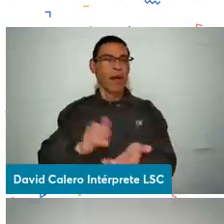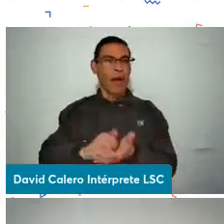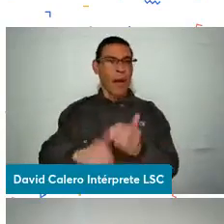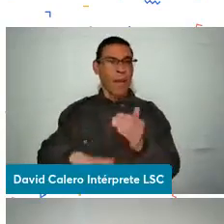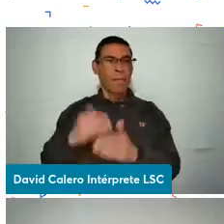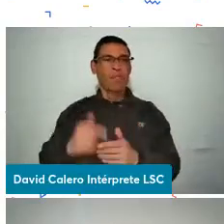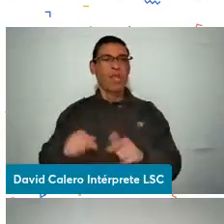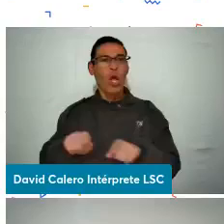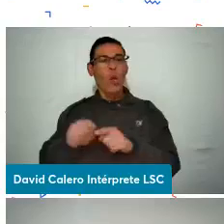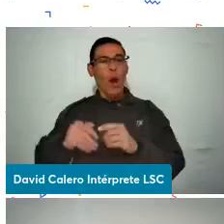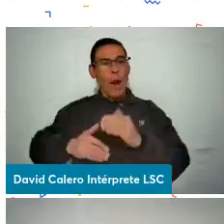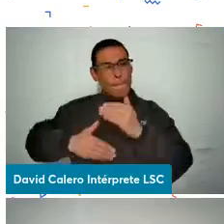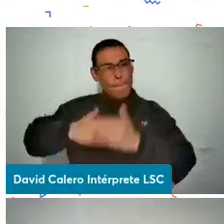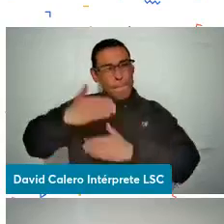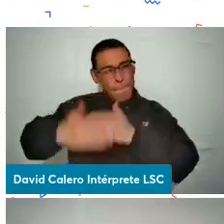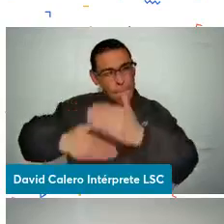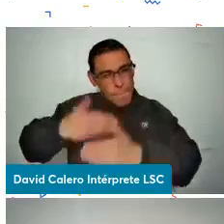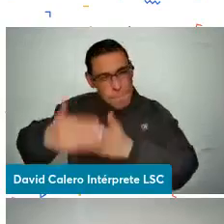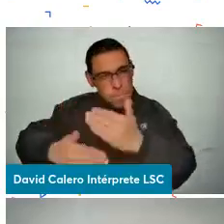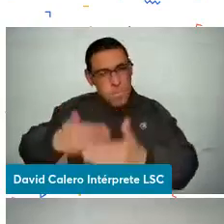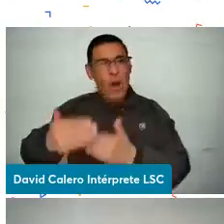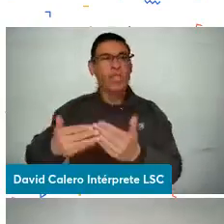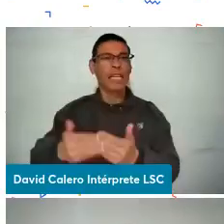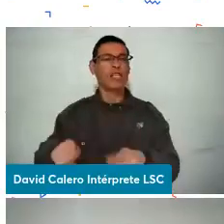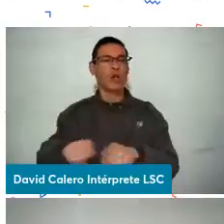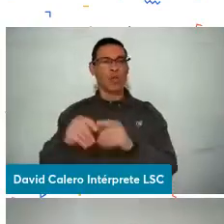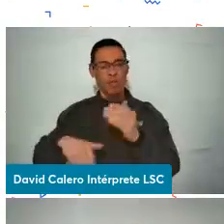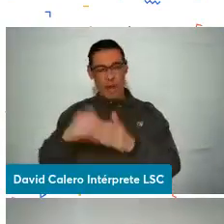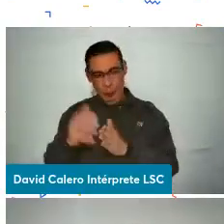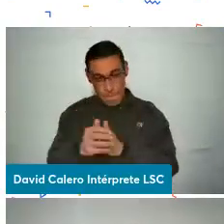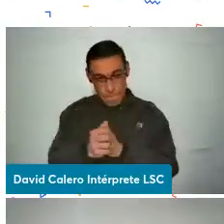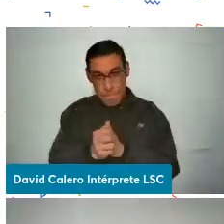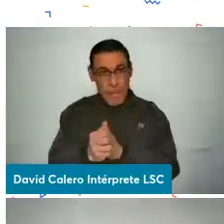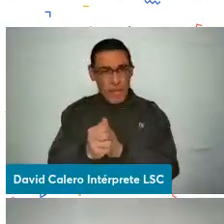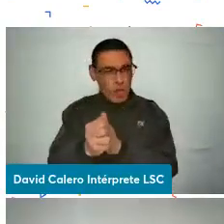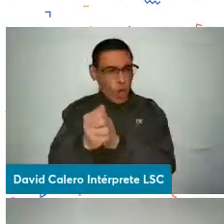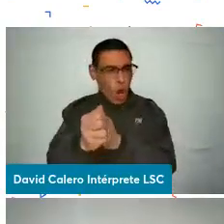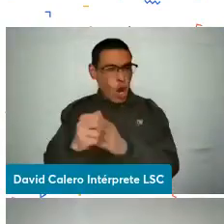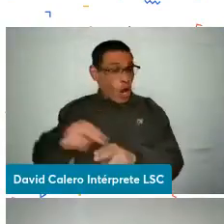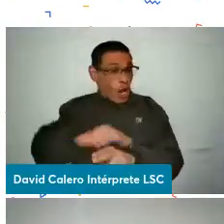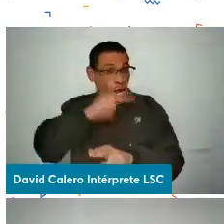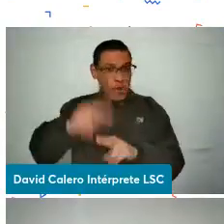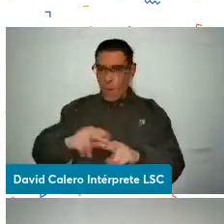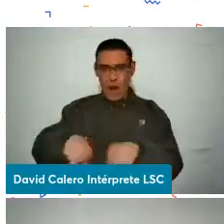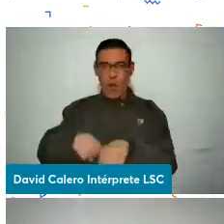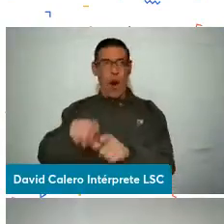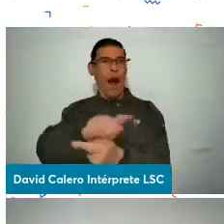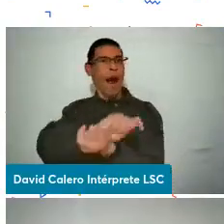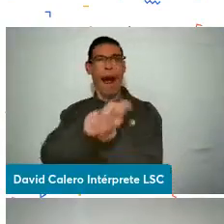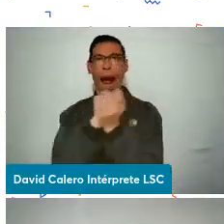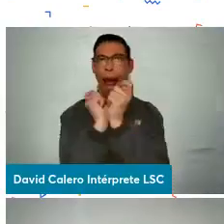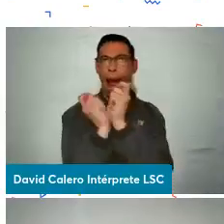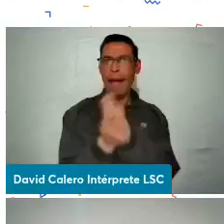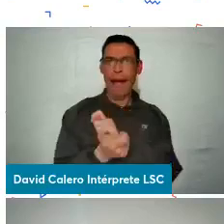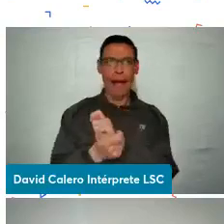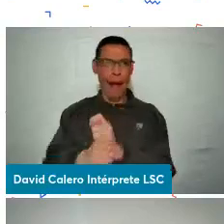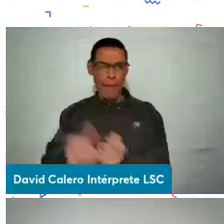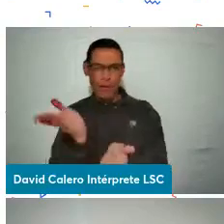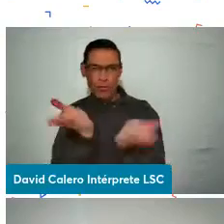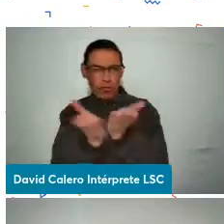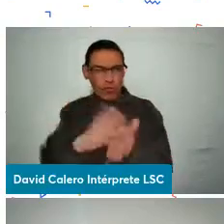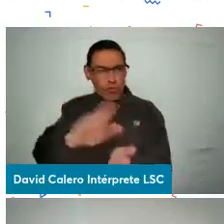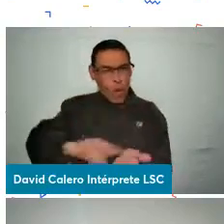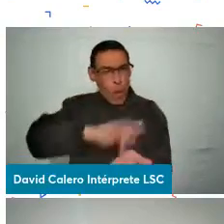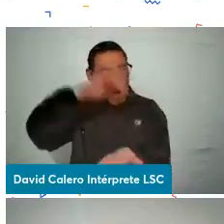esa metodología tradicional por una metodología más activa, por una participación más activa del estudiante,